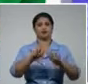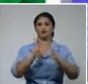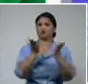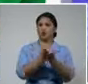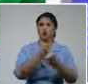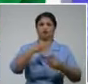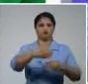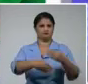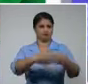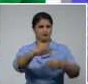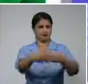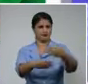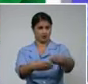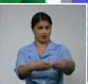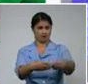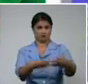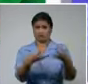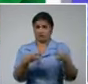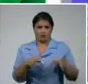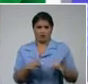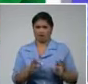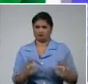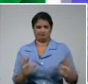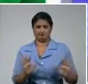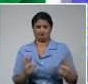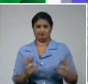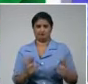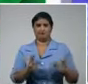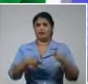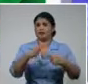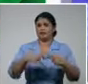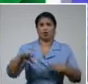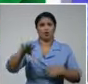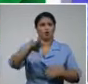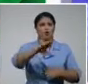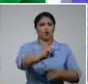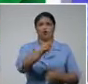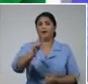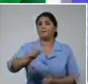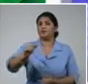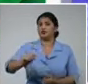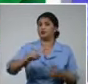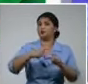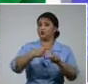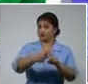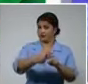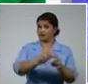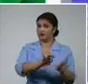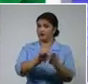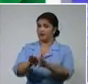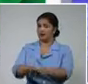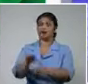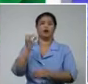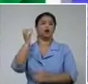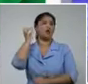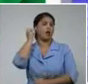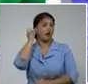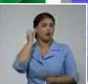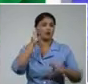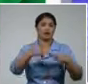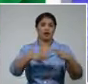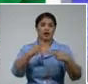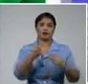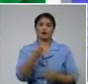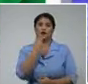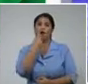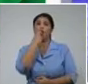En un momento determinado, por la evolución que presentó, fue necesario intubarla para la ventilación